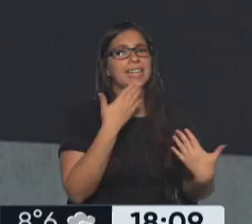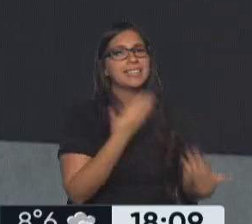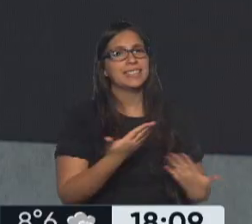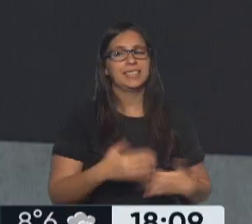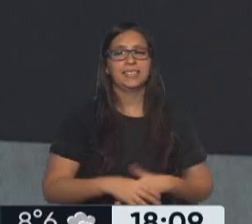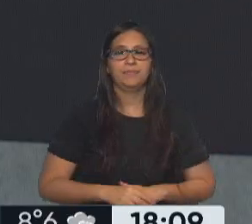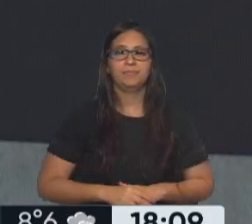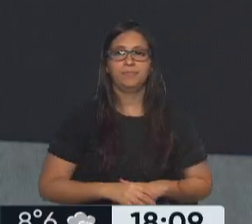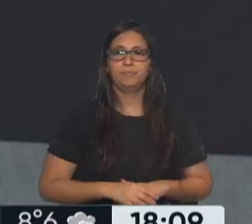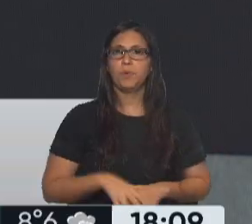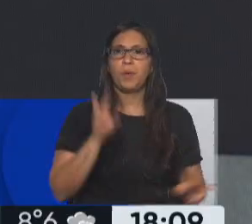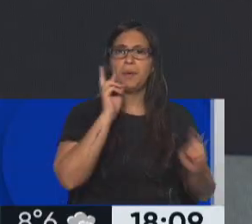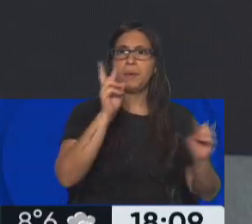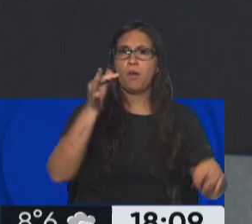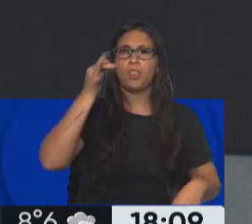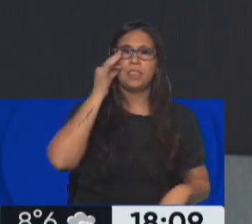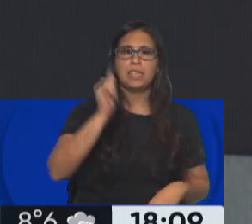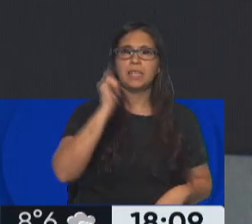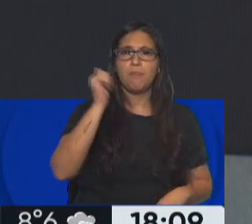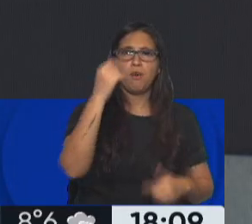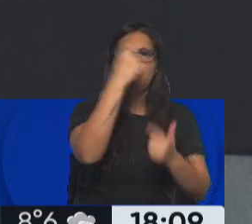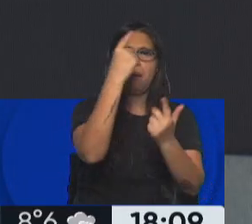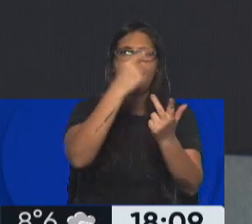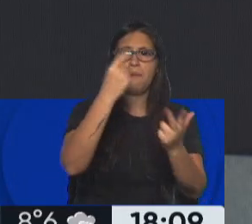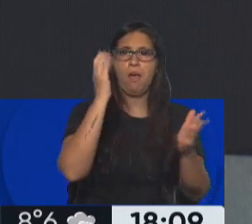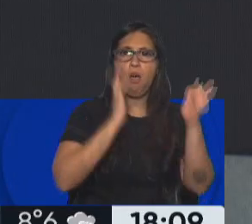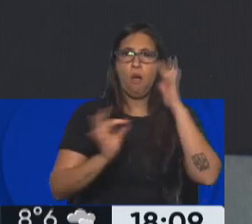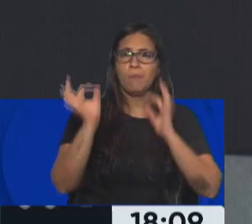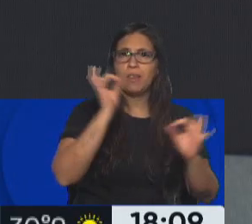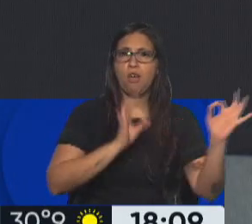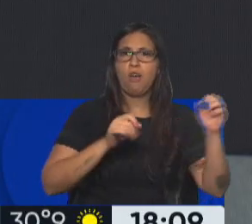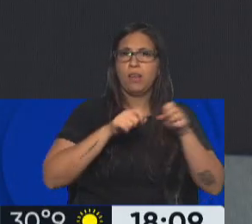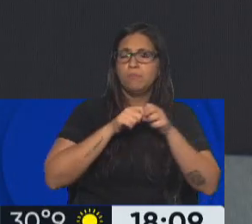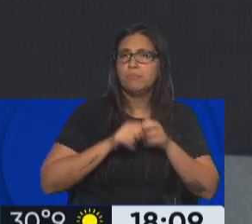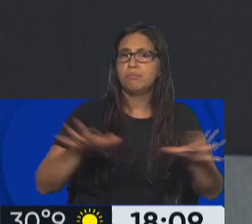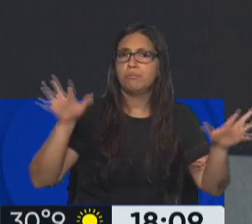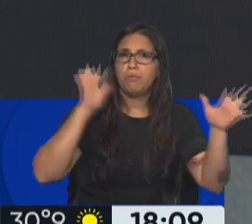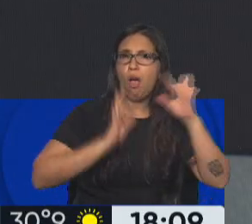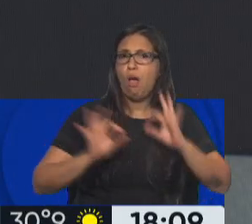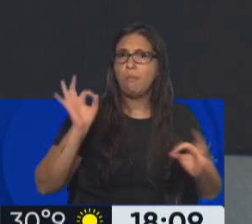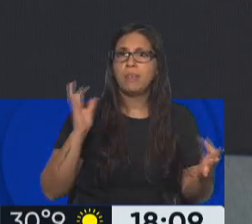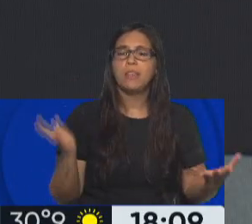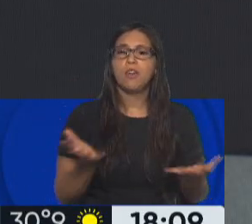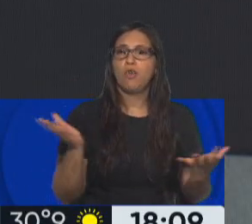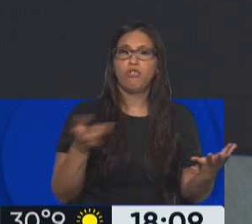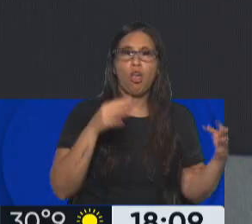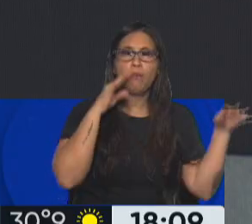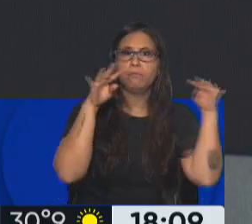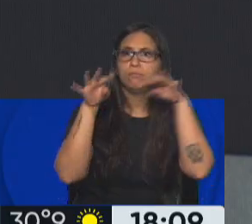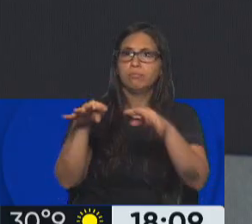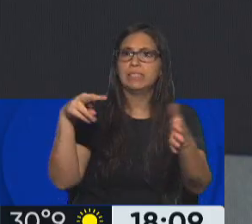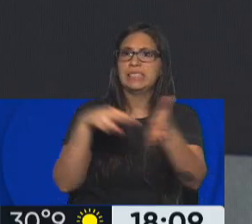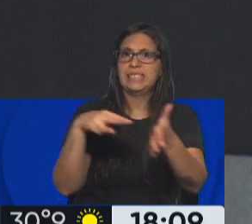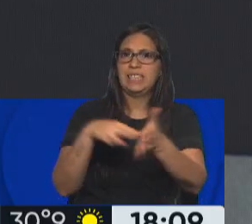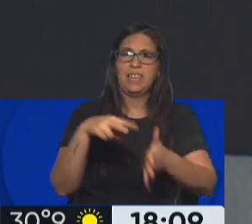Bueno, allí escuchamos diversos testimonios, muchas opiniones, mucha repercusión. Lógicamente, el mundo está observando lo que pasa en Siria. ¿Tu primera